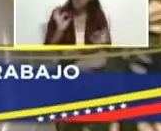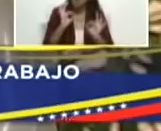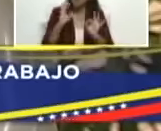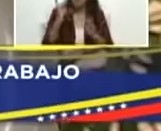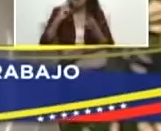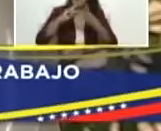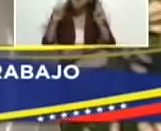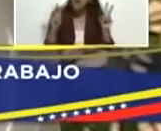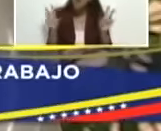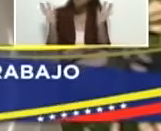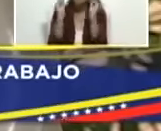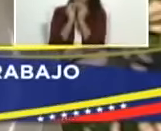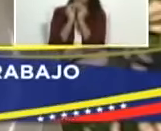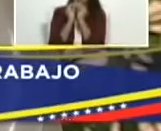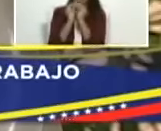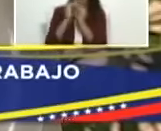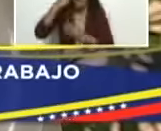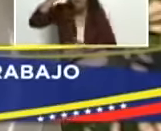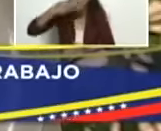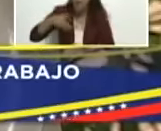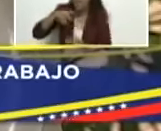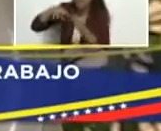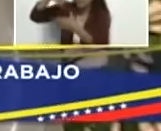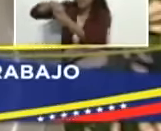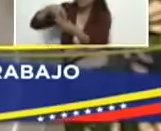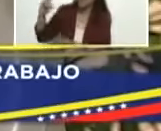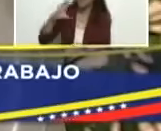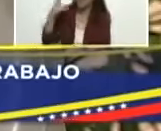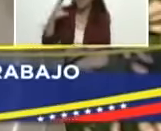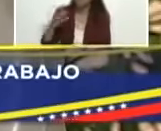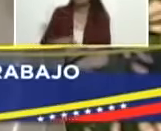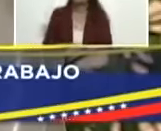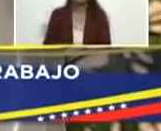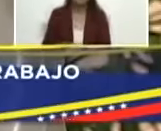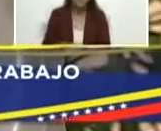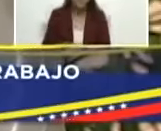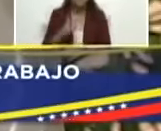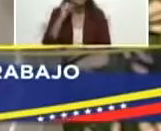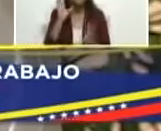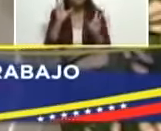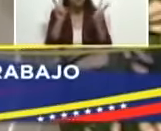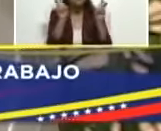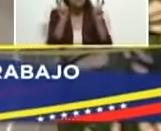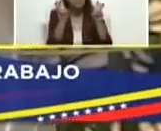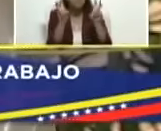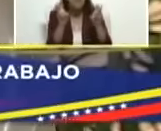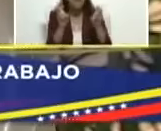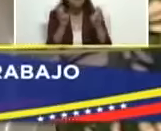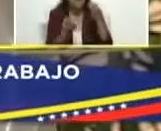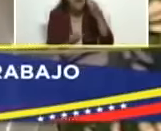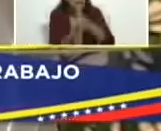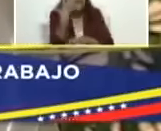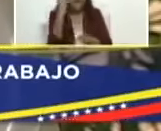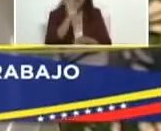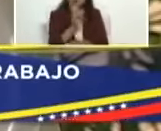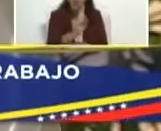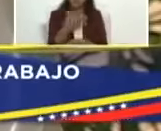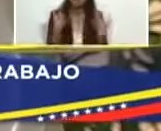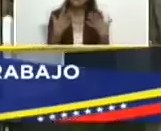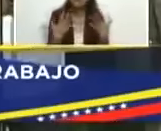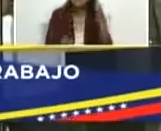paz armada en Colombia. Y en eso pues hay un terreno por construir rápido,